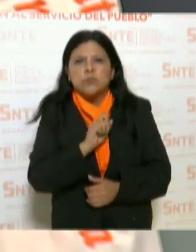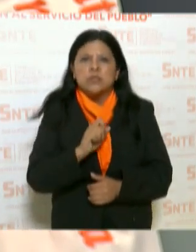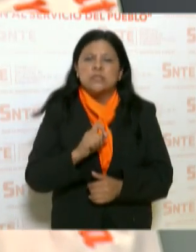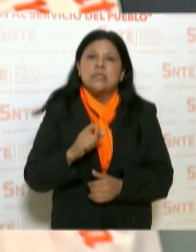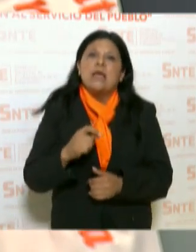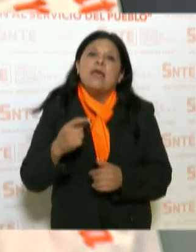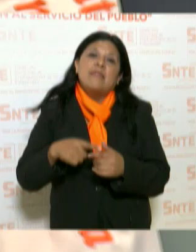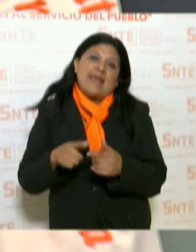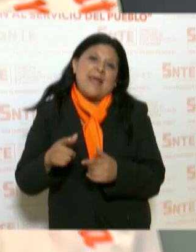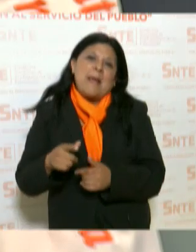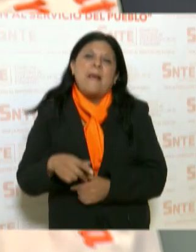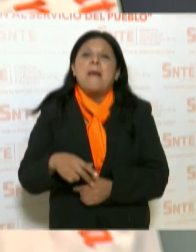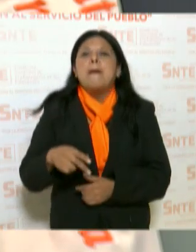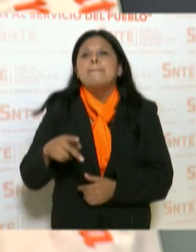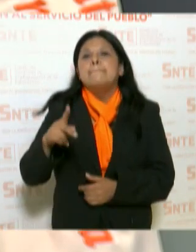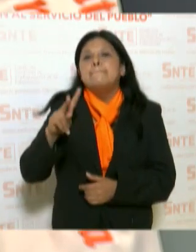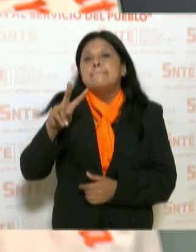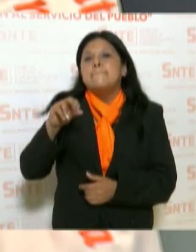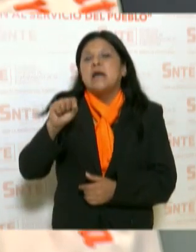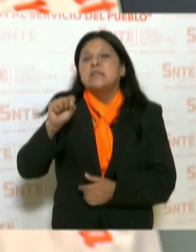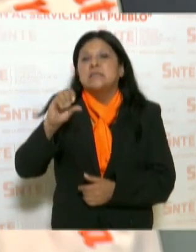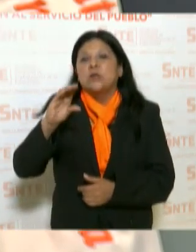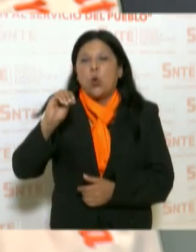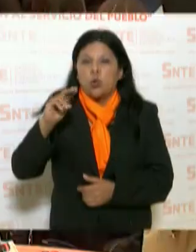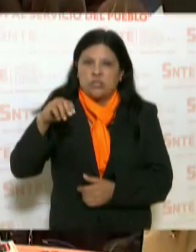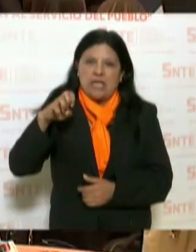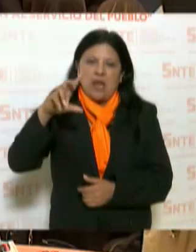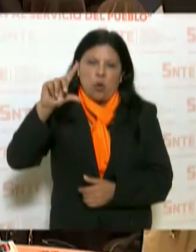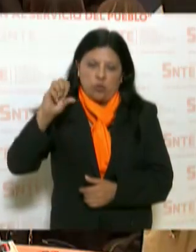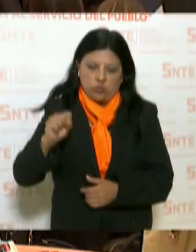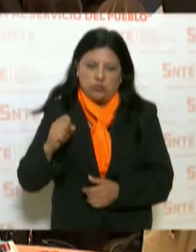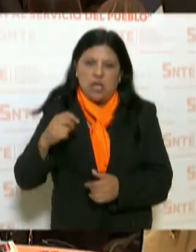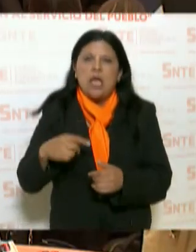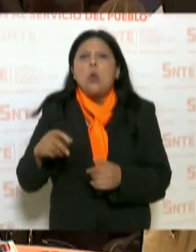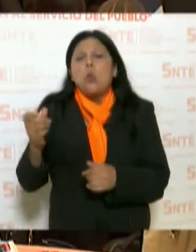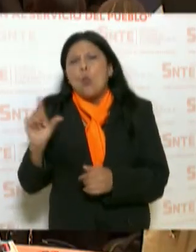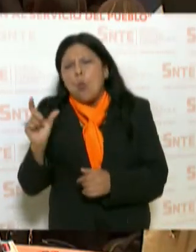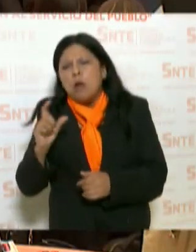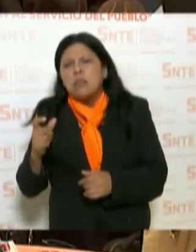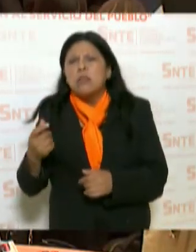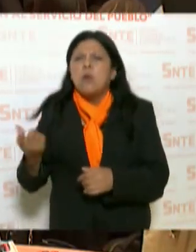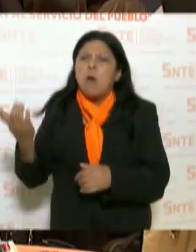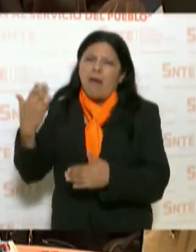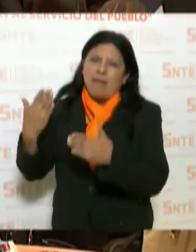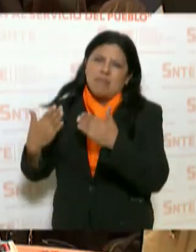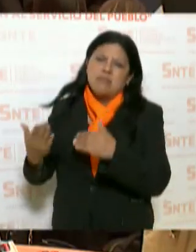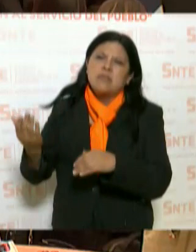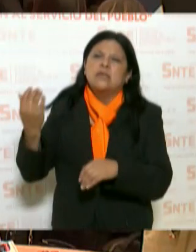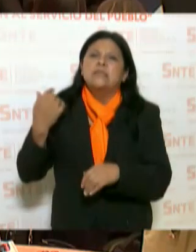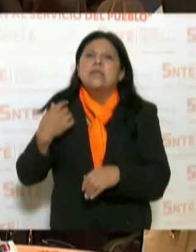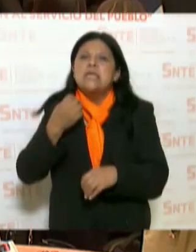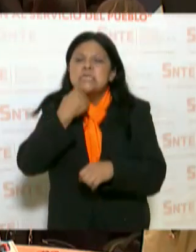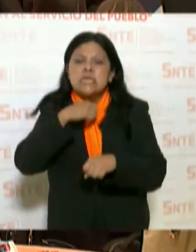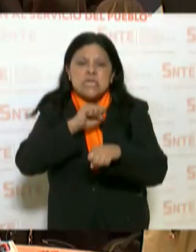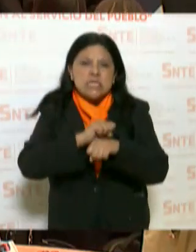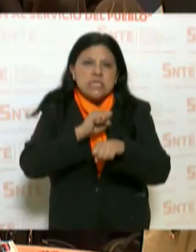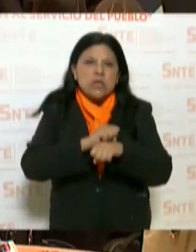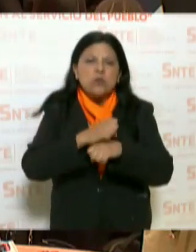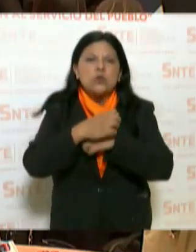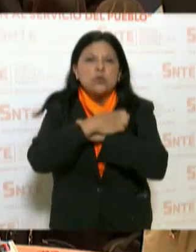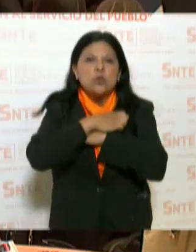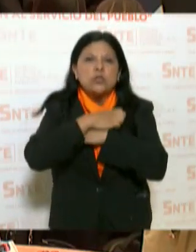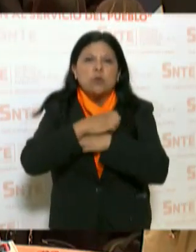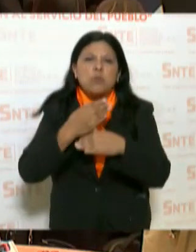Vasconcelos. Cuando Vasconcelos fue secretario de Educación, el presidente era